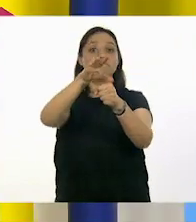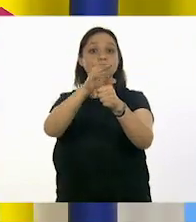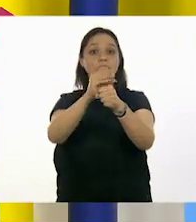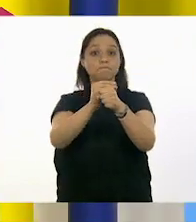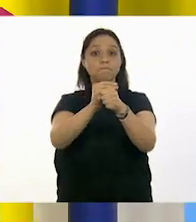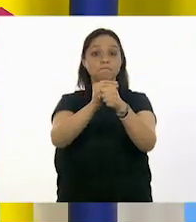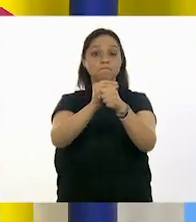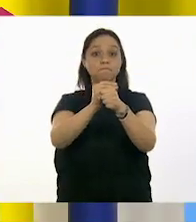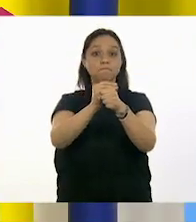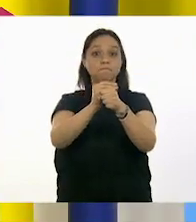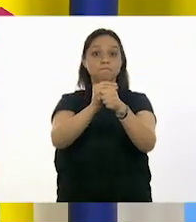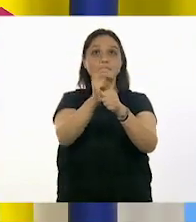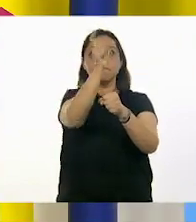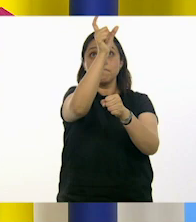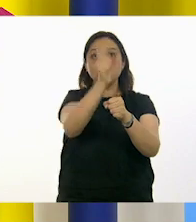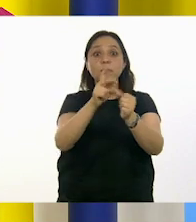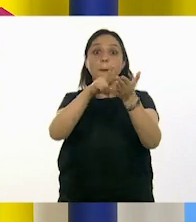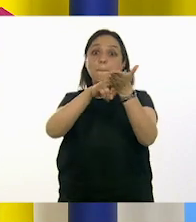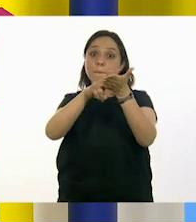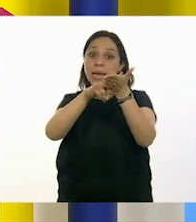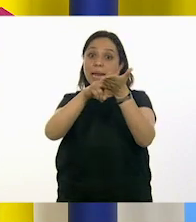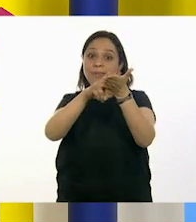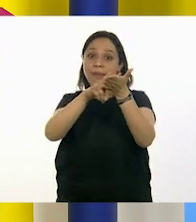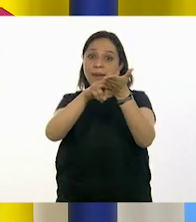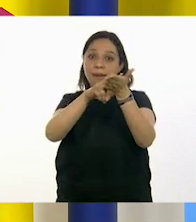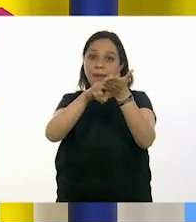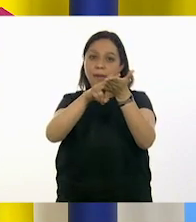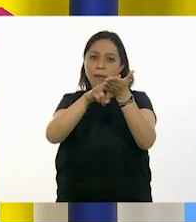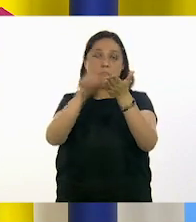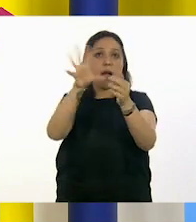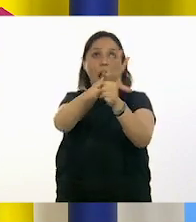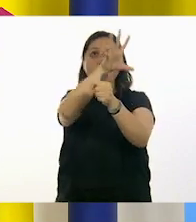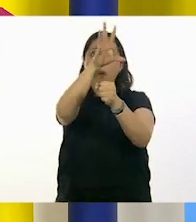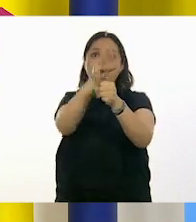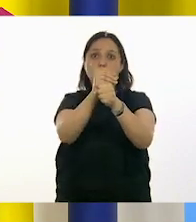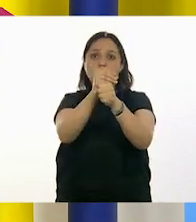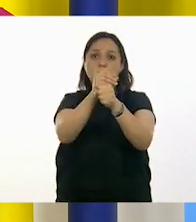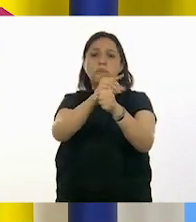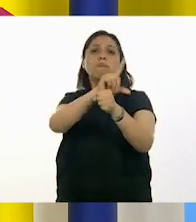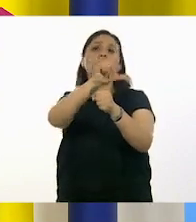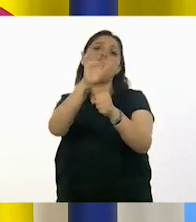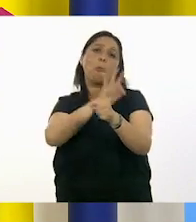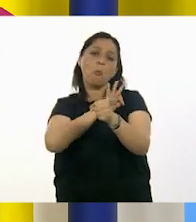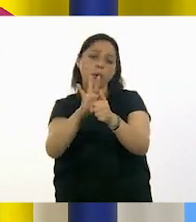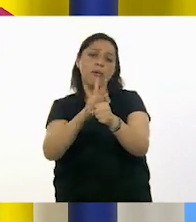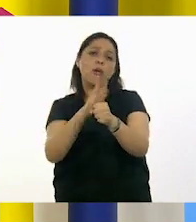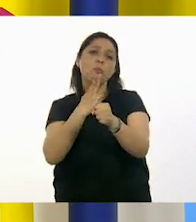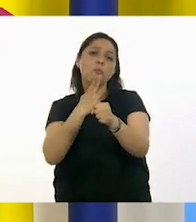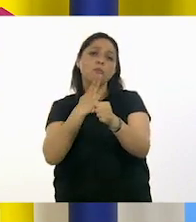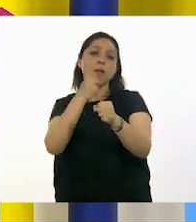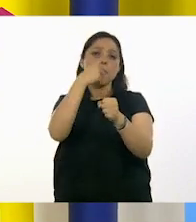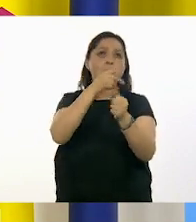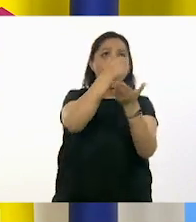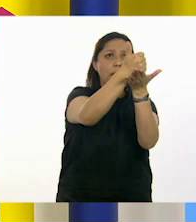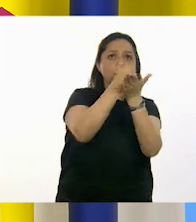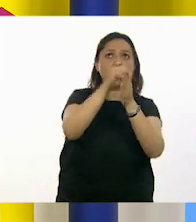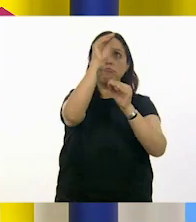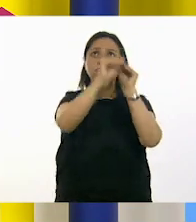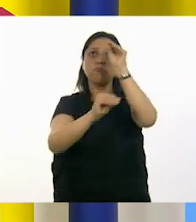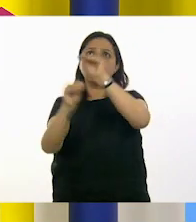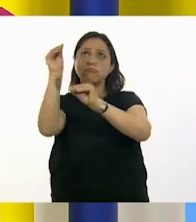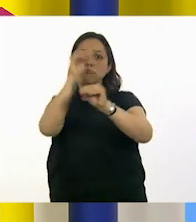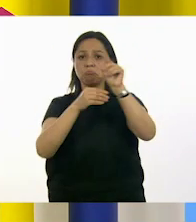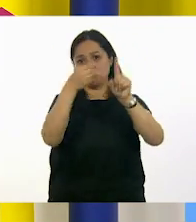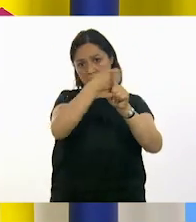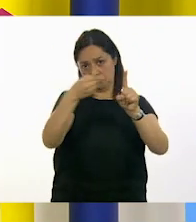columna de color verde. Entonces ahora, esto nos puede servir para llenar nosotros la información sin necesidad de sacar los frutos. Podemos ir ordenando la